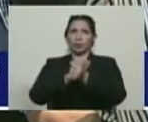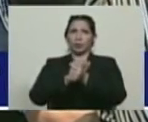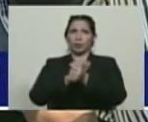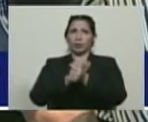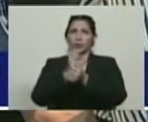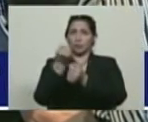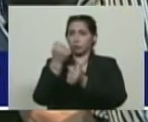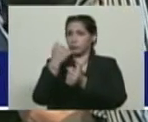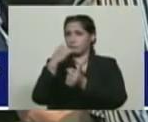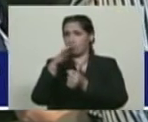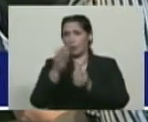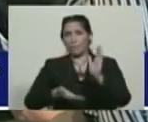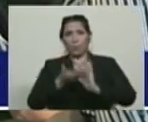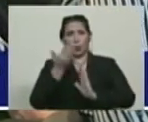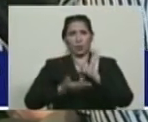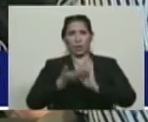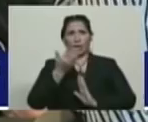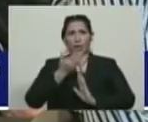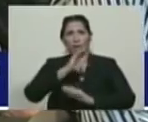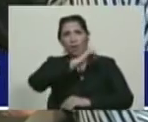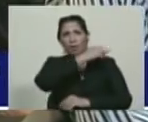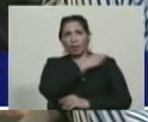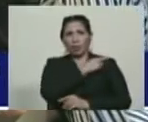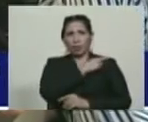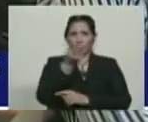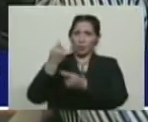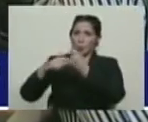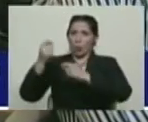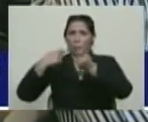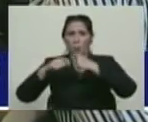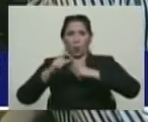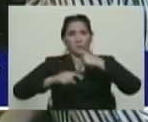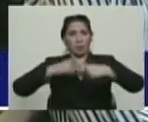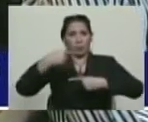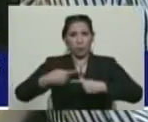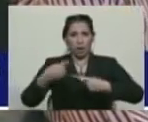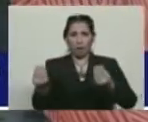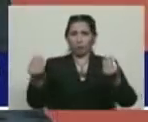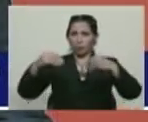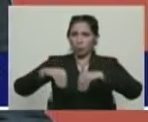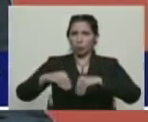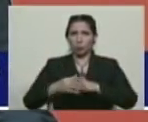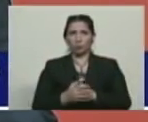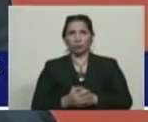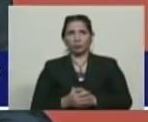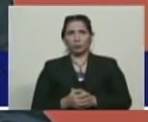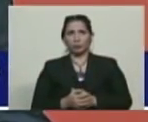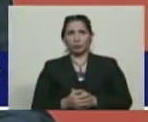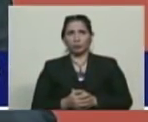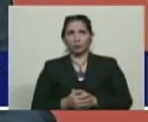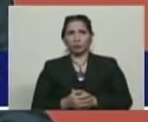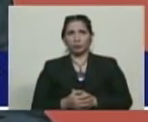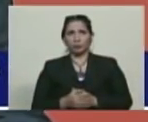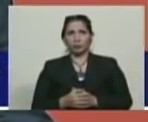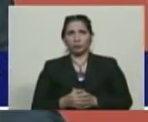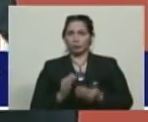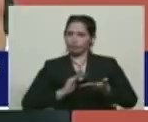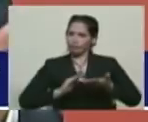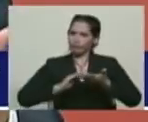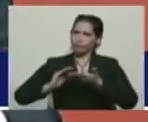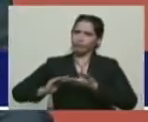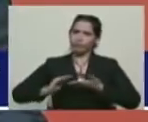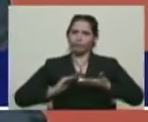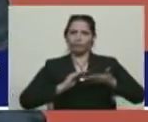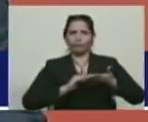de gerentes de una cadena de comercialización luego se acordó con ellos se rectificó rectificaron